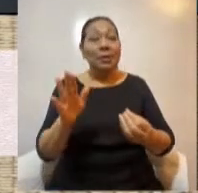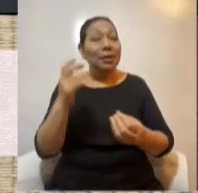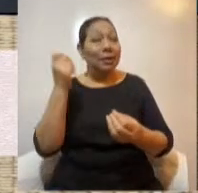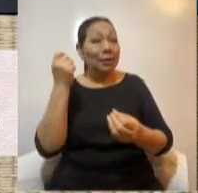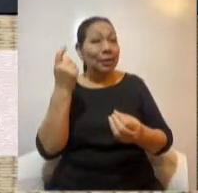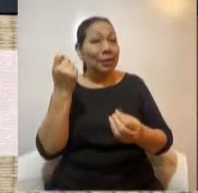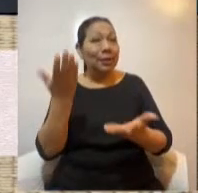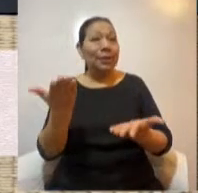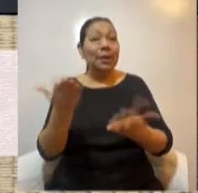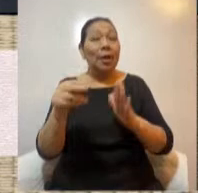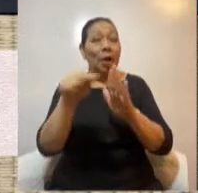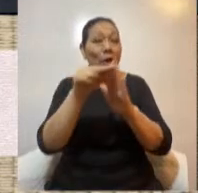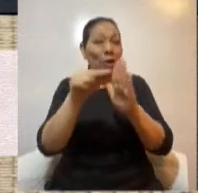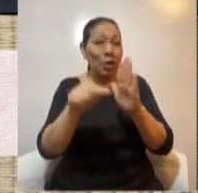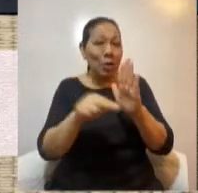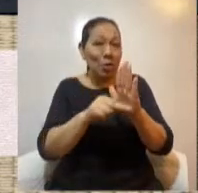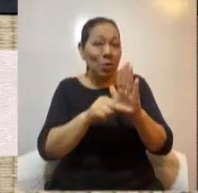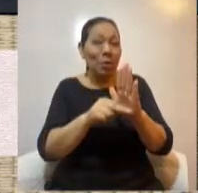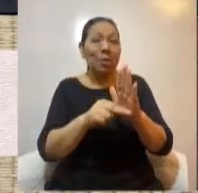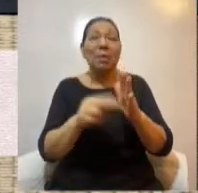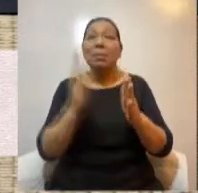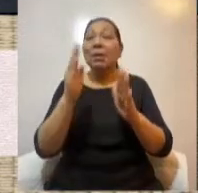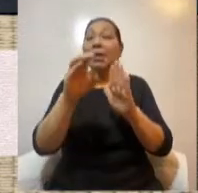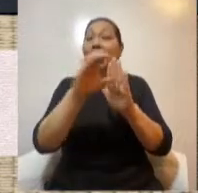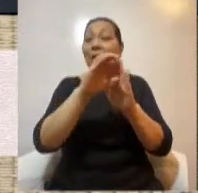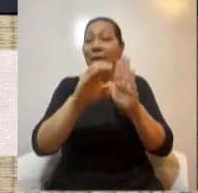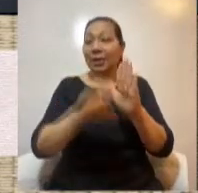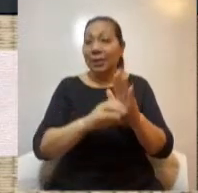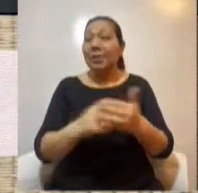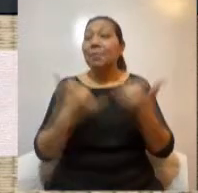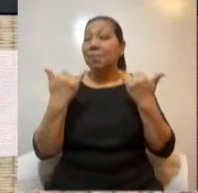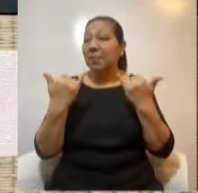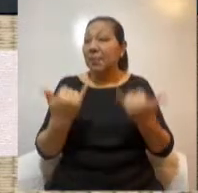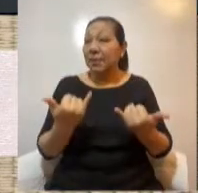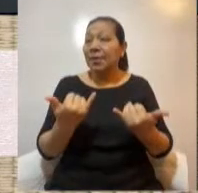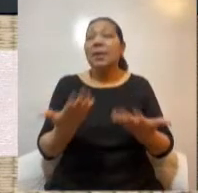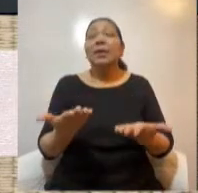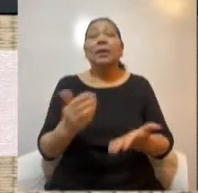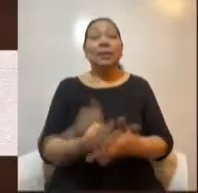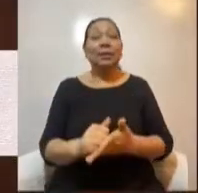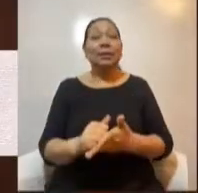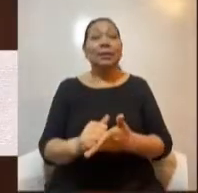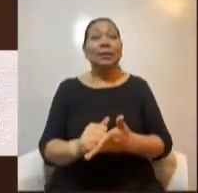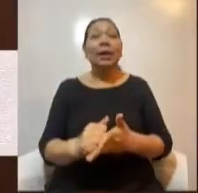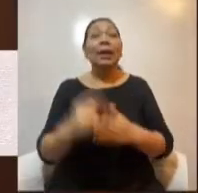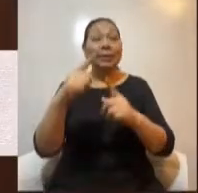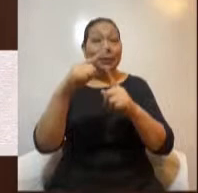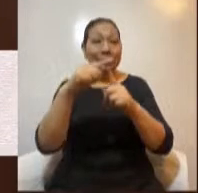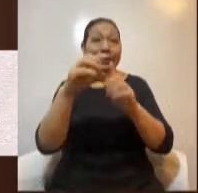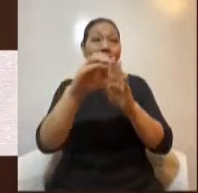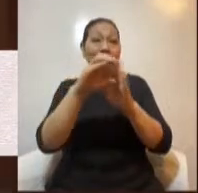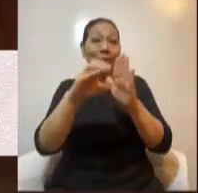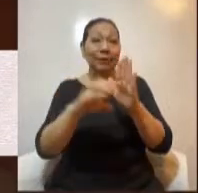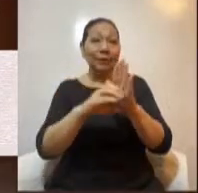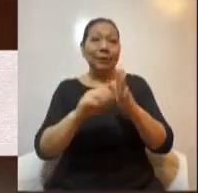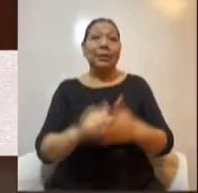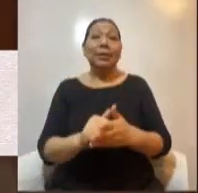debe ser entendida la fuerza normativa de la Constitución. Esto en el sentido de que el TC